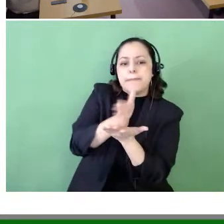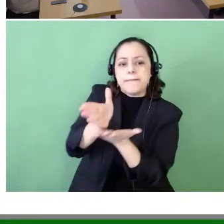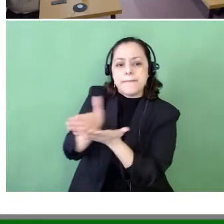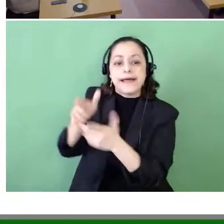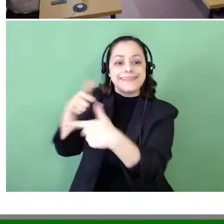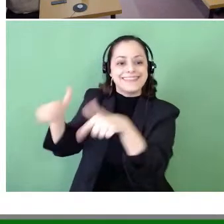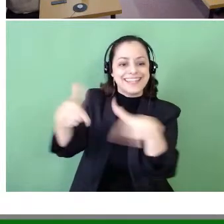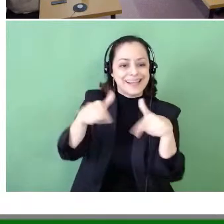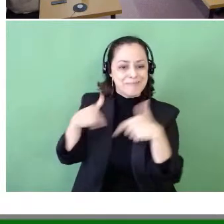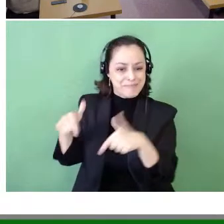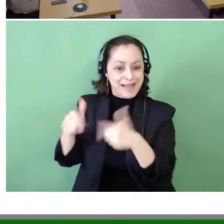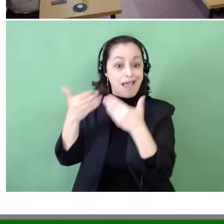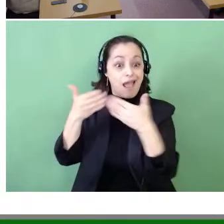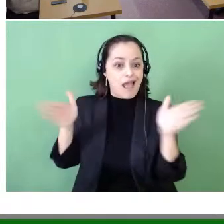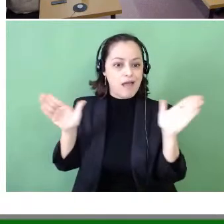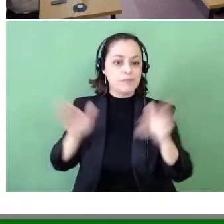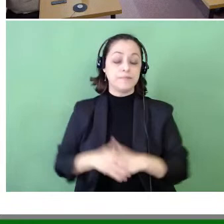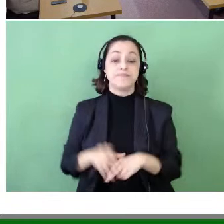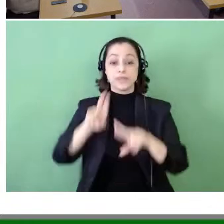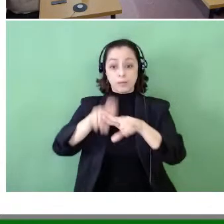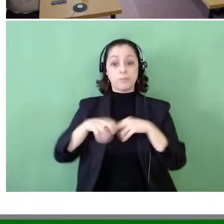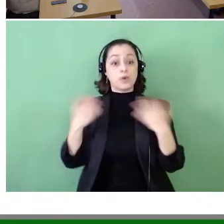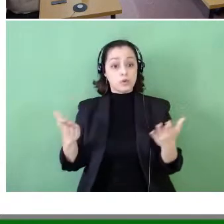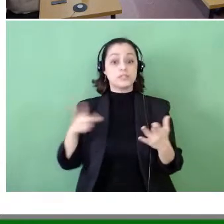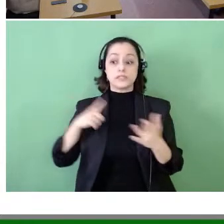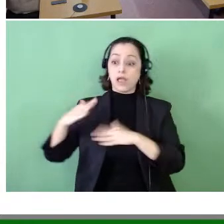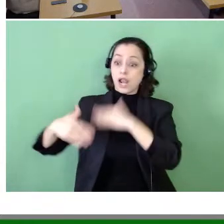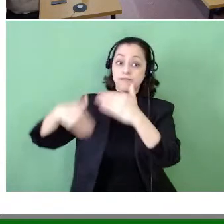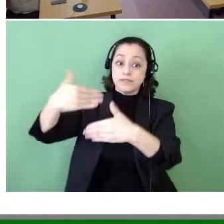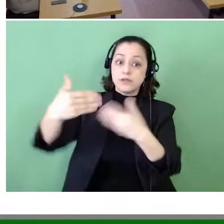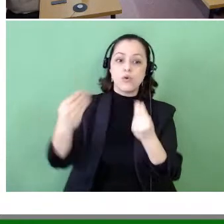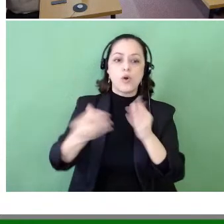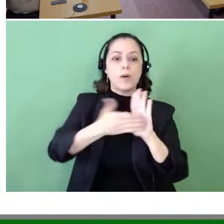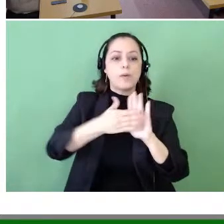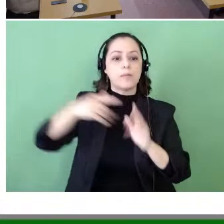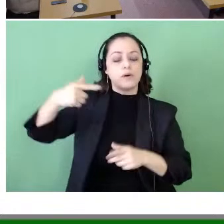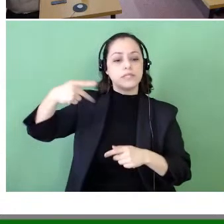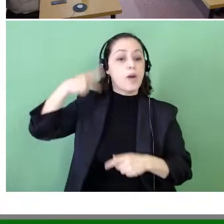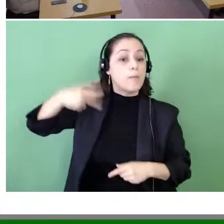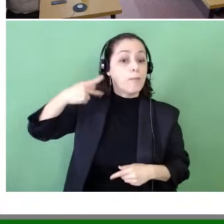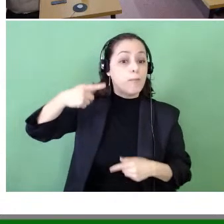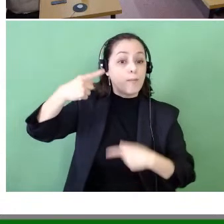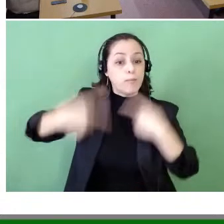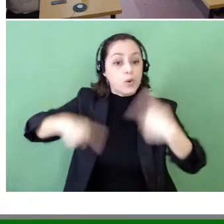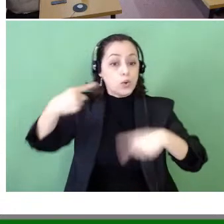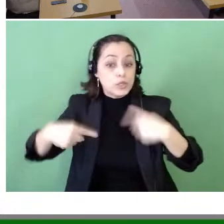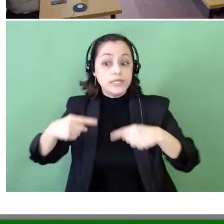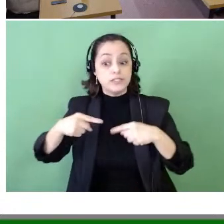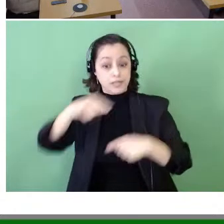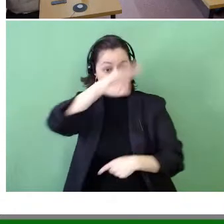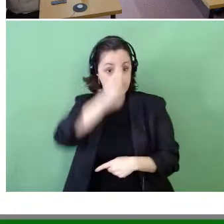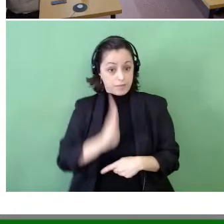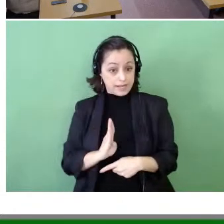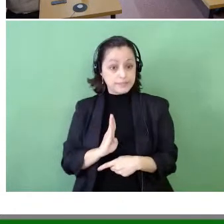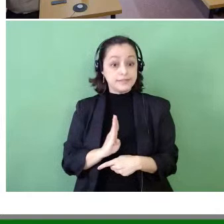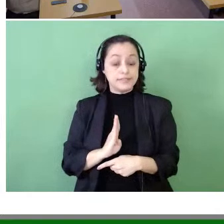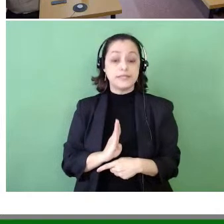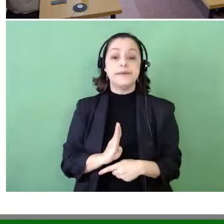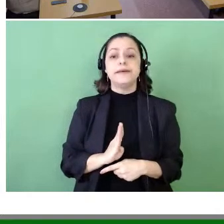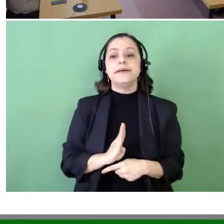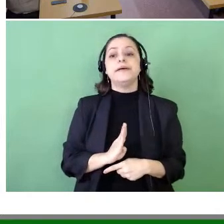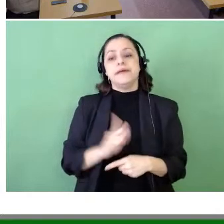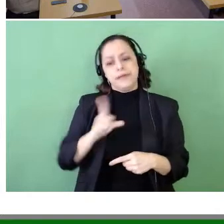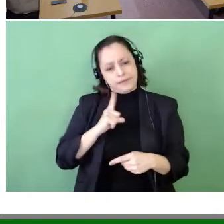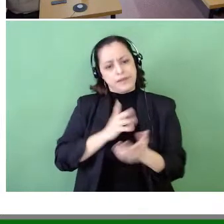gran evolución de las políticas de Brasil, de las políticas para, tanto para empleos, cuanto